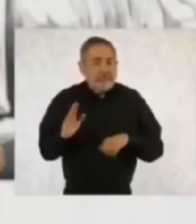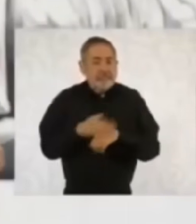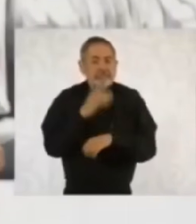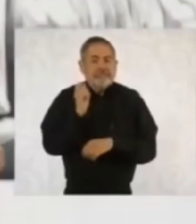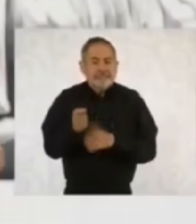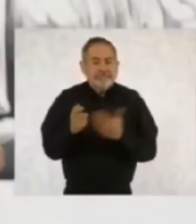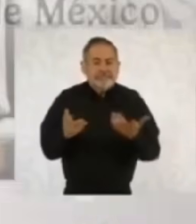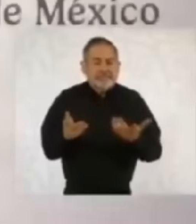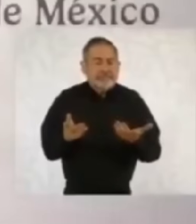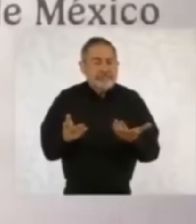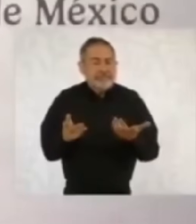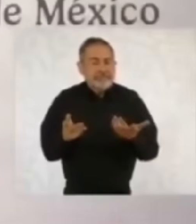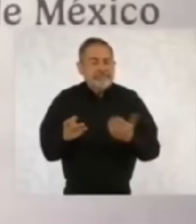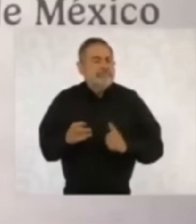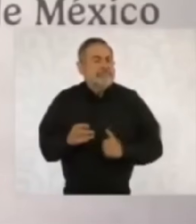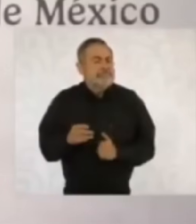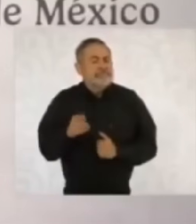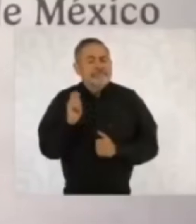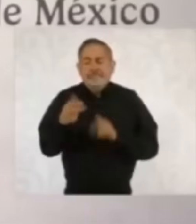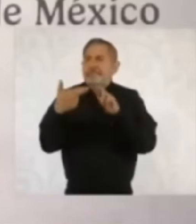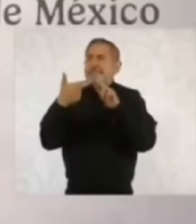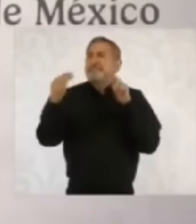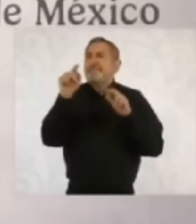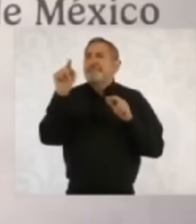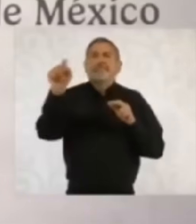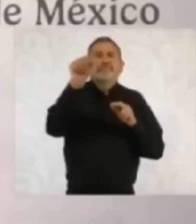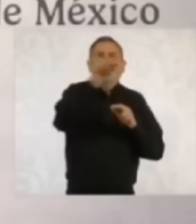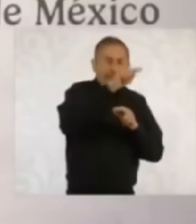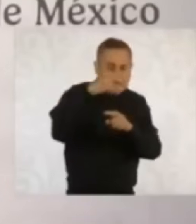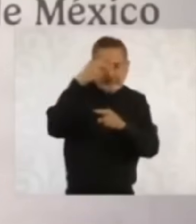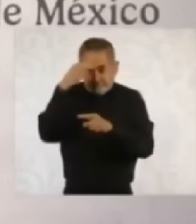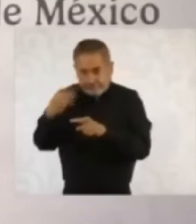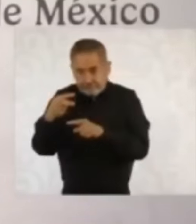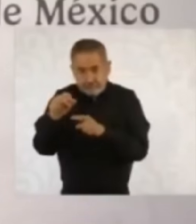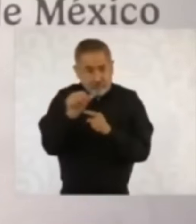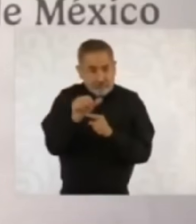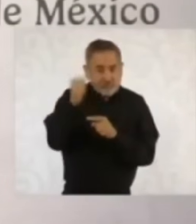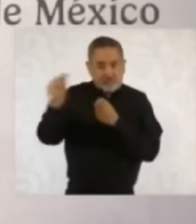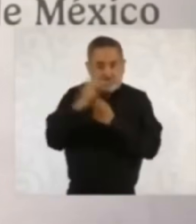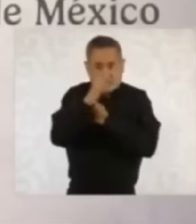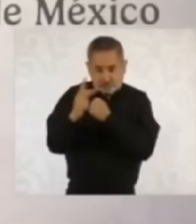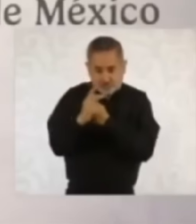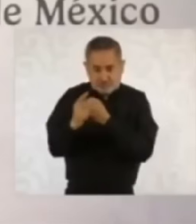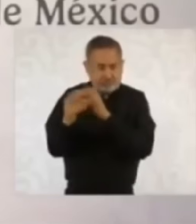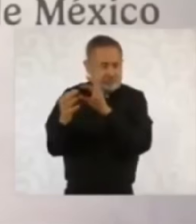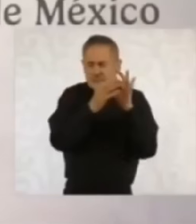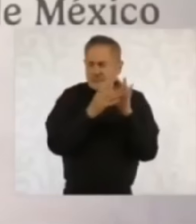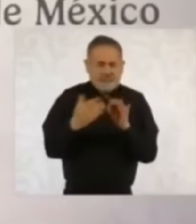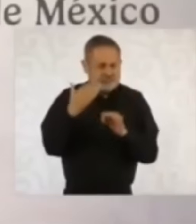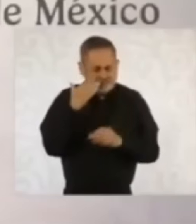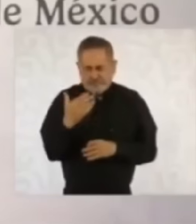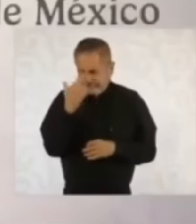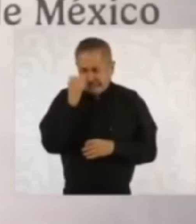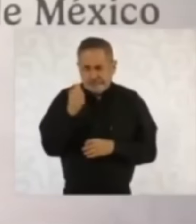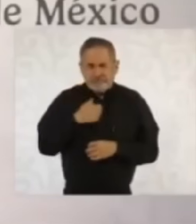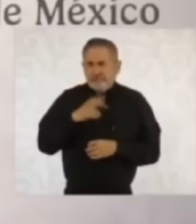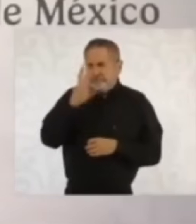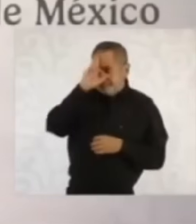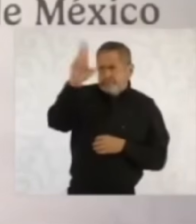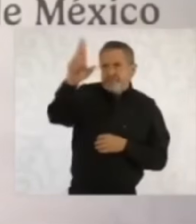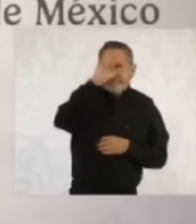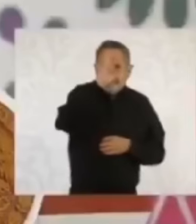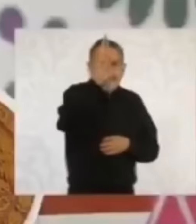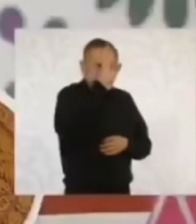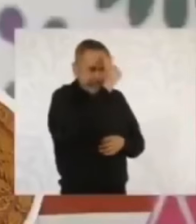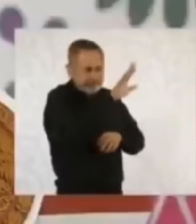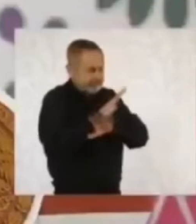porque pues la relación de México con otros países está sustentada en el